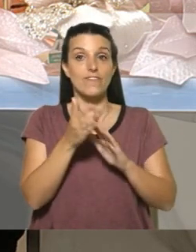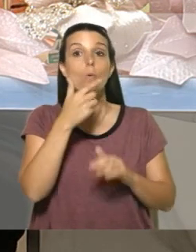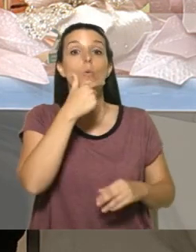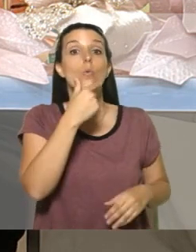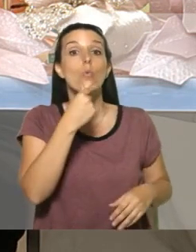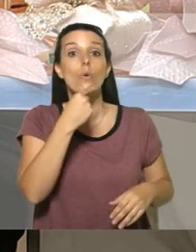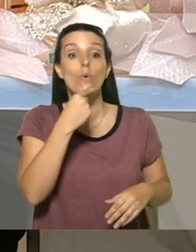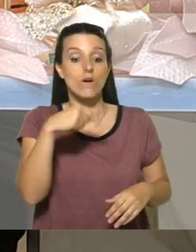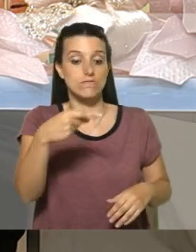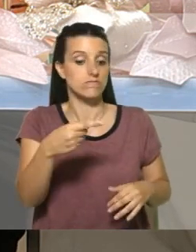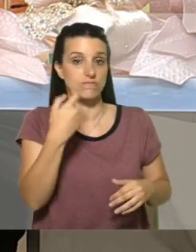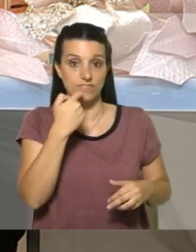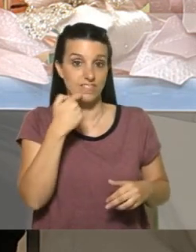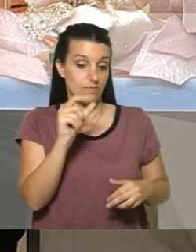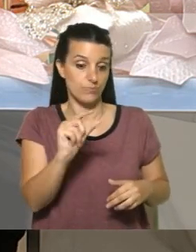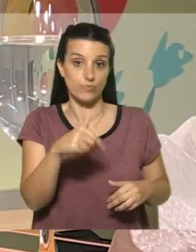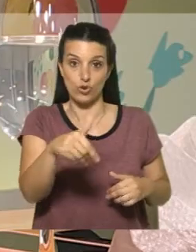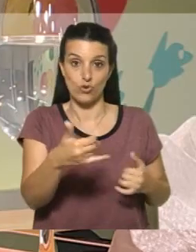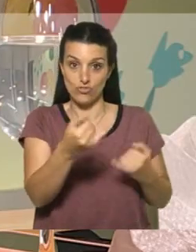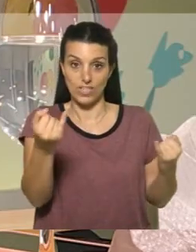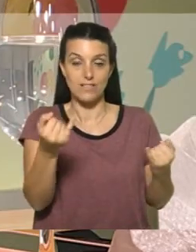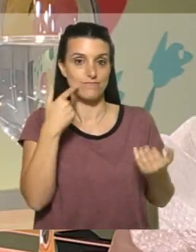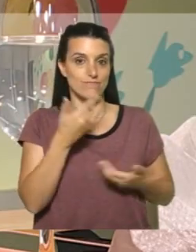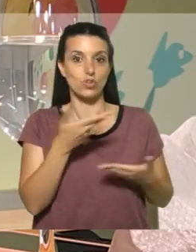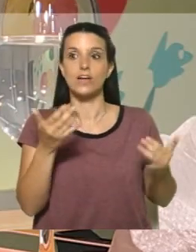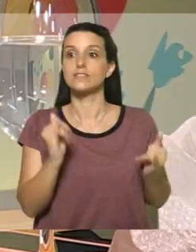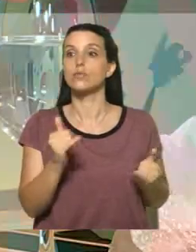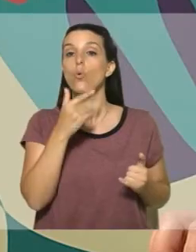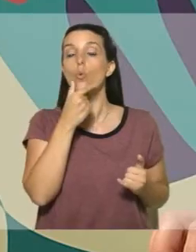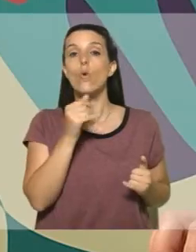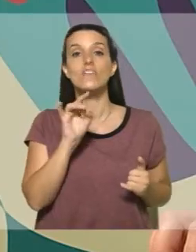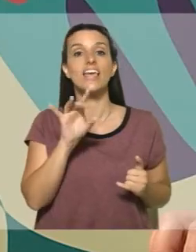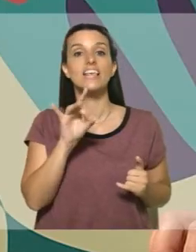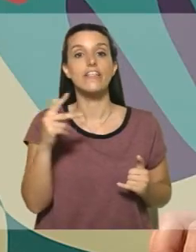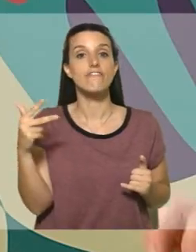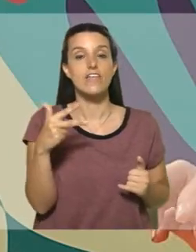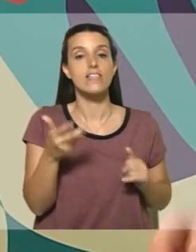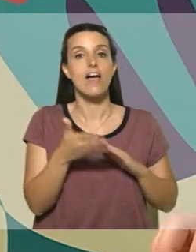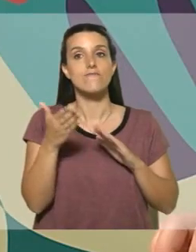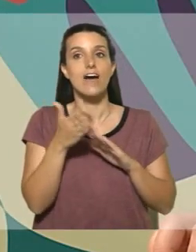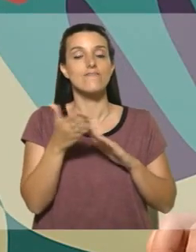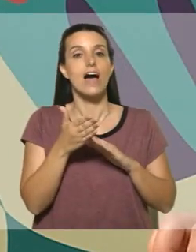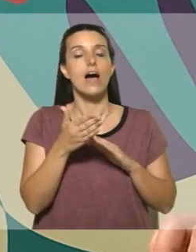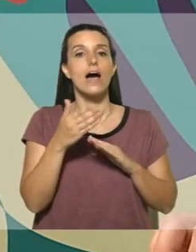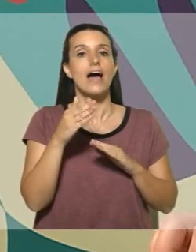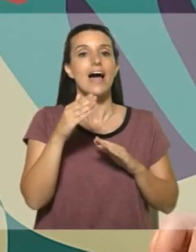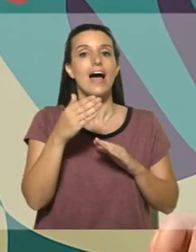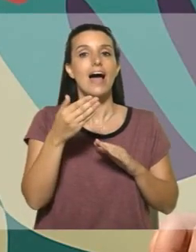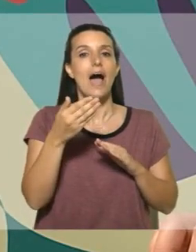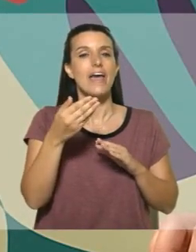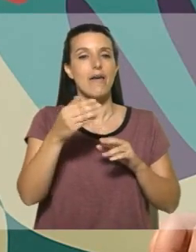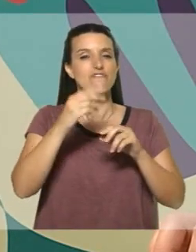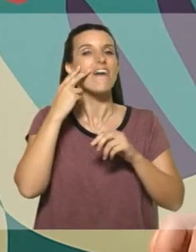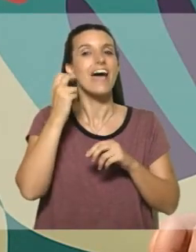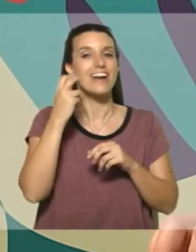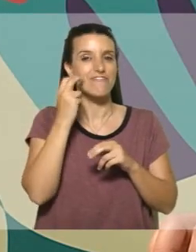jueves, que estamos a días nomás de esta gran presentación. Exacto, este jueves 15 vamos a estar tocando en Tazú Rock Bar, último show del año, con